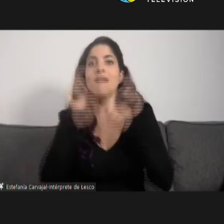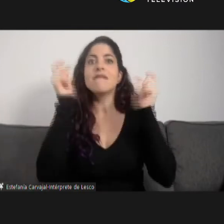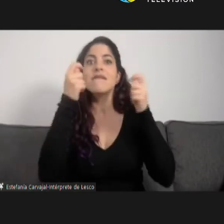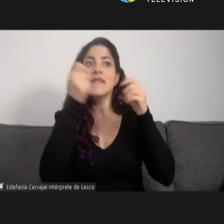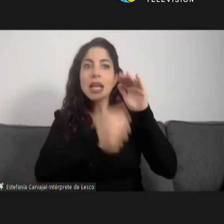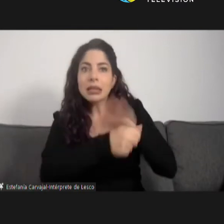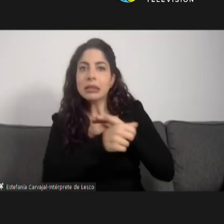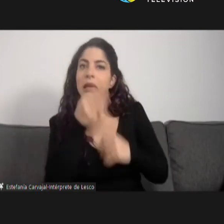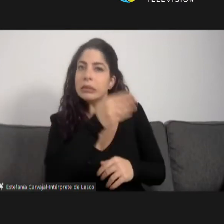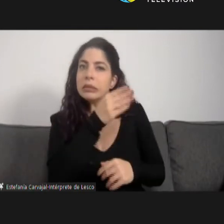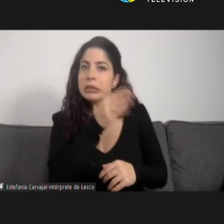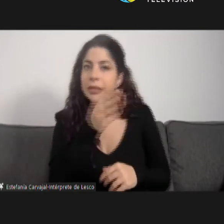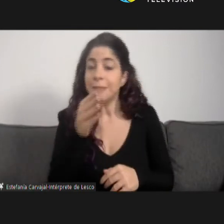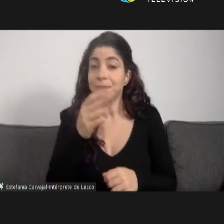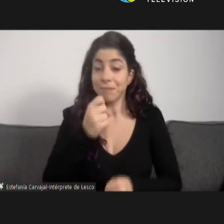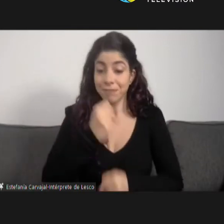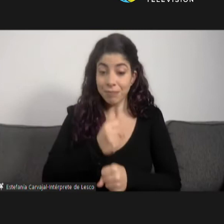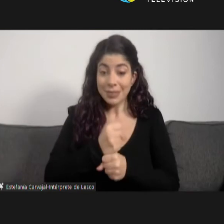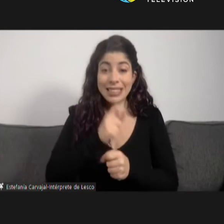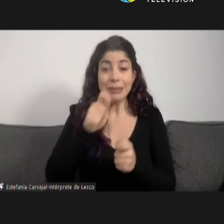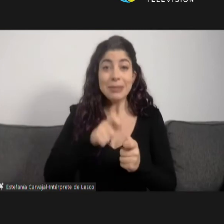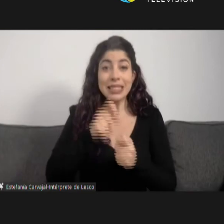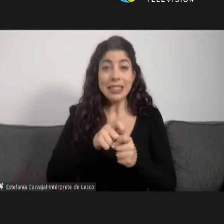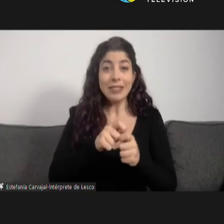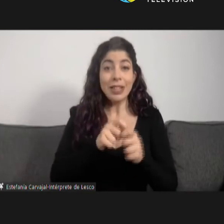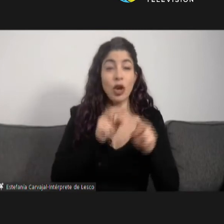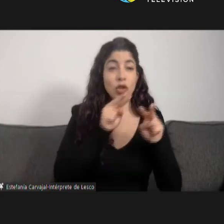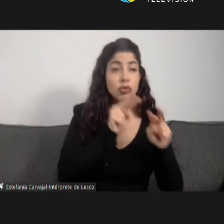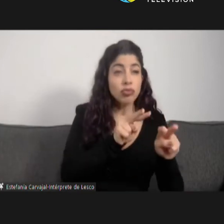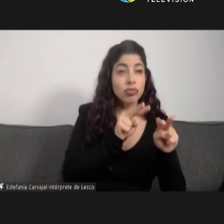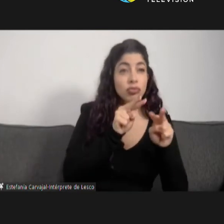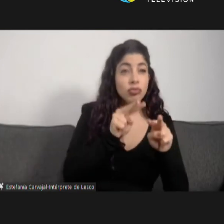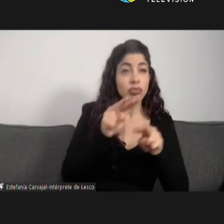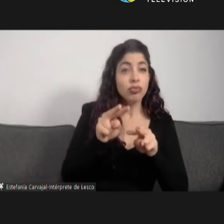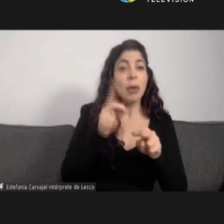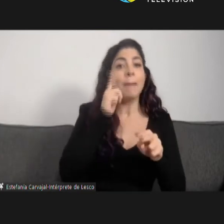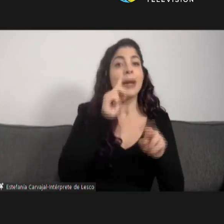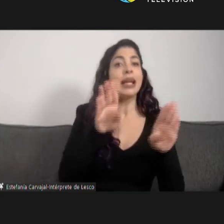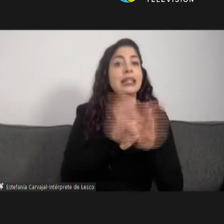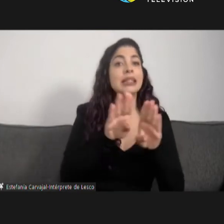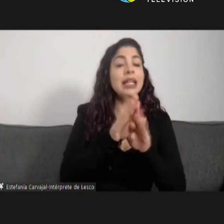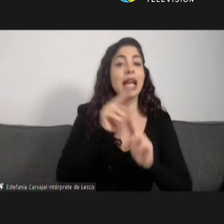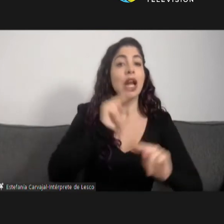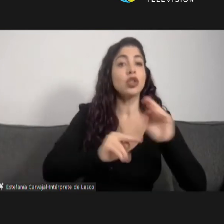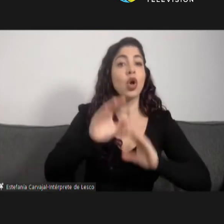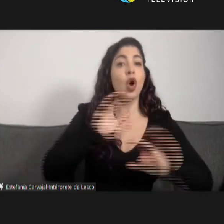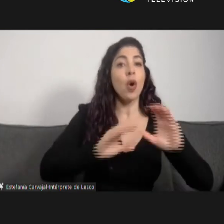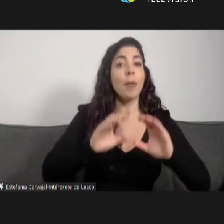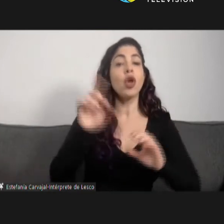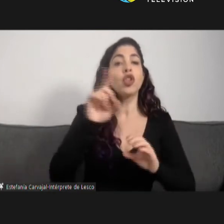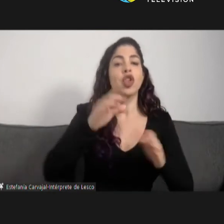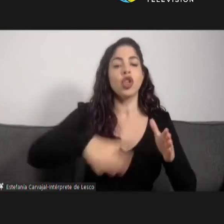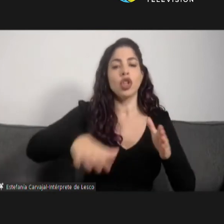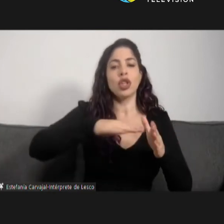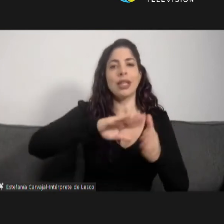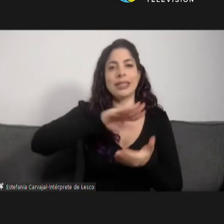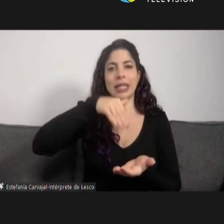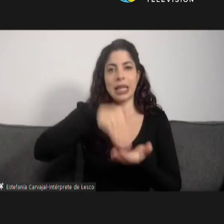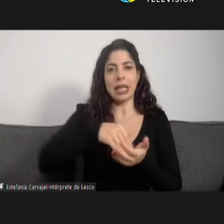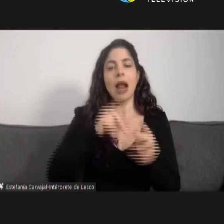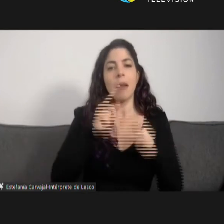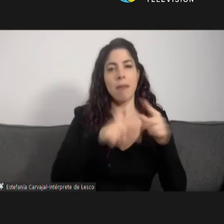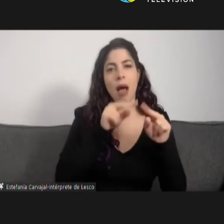los operativos específicos la próxima semana para verificar el cierre de establecimientos comerciales en la región central. Muchas